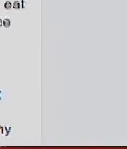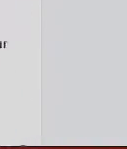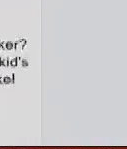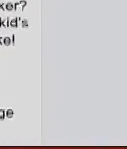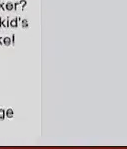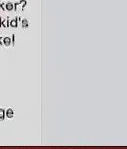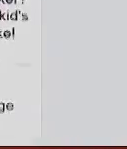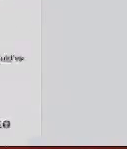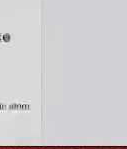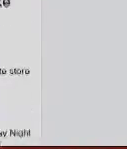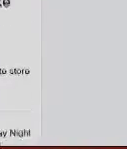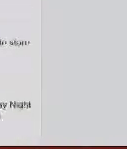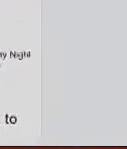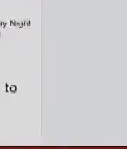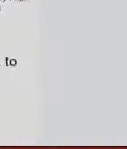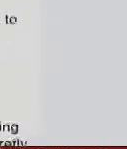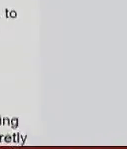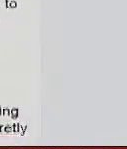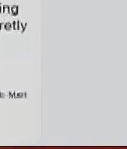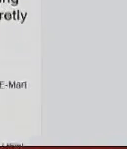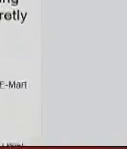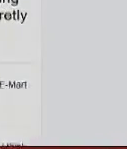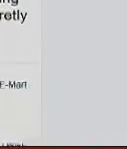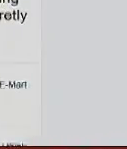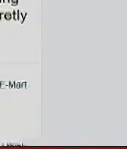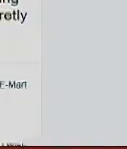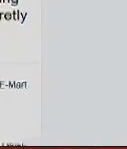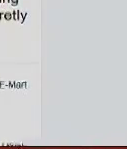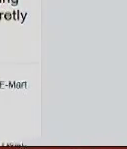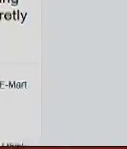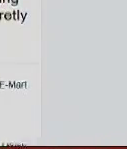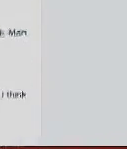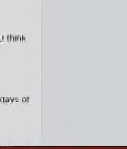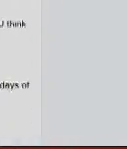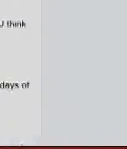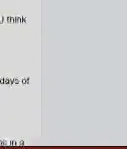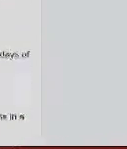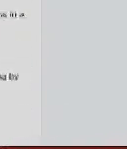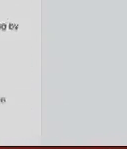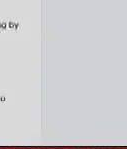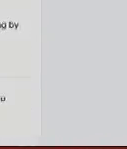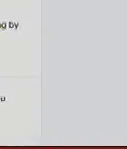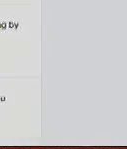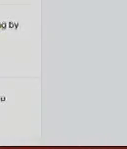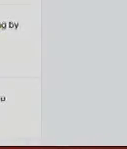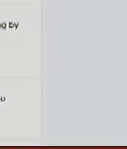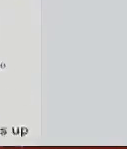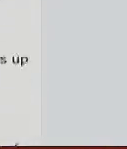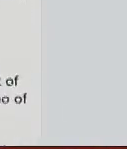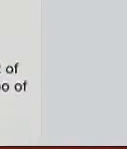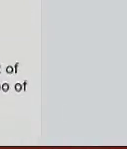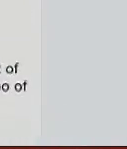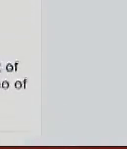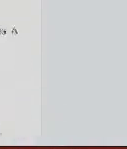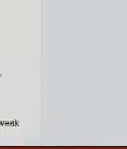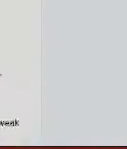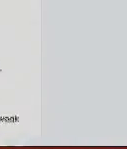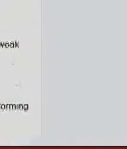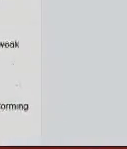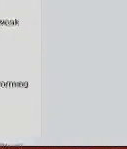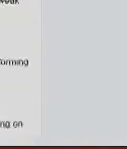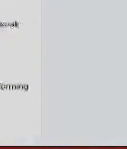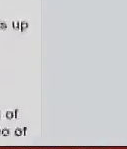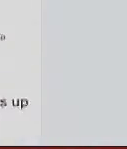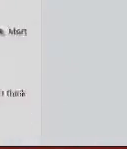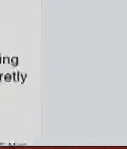Ya hemos visto el drone café, etcétera, pero también va a llegar la tecnología hasta el entretenimiento. Y